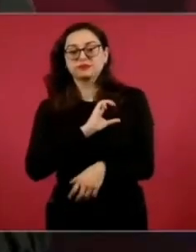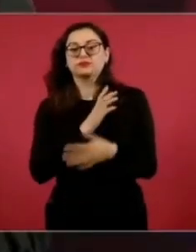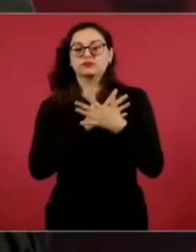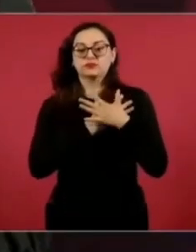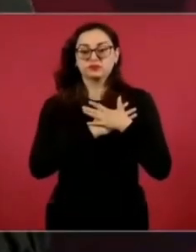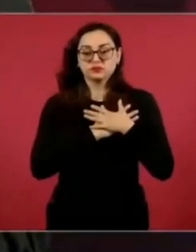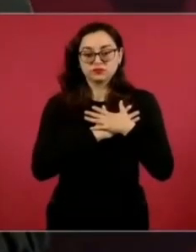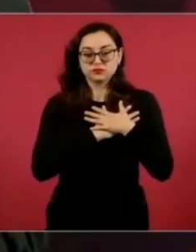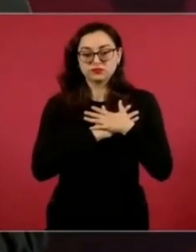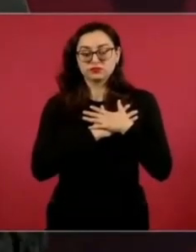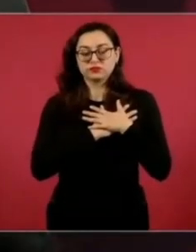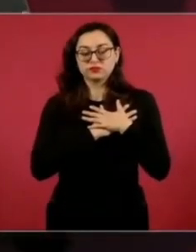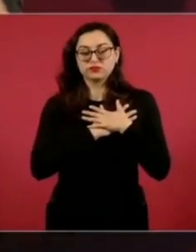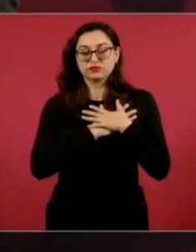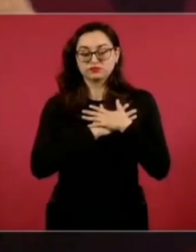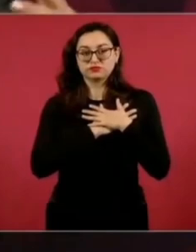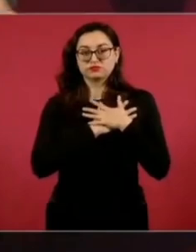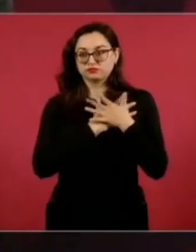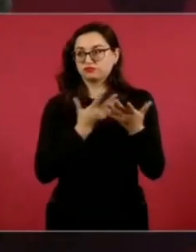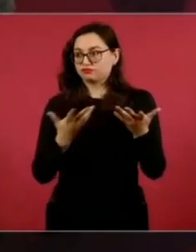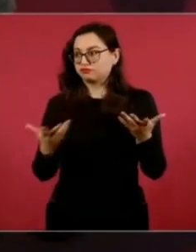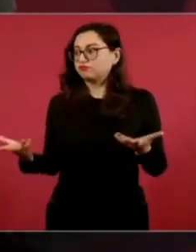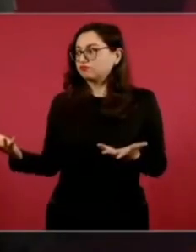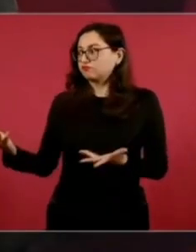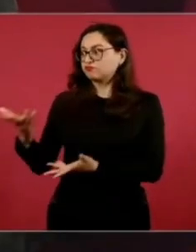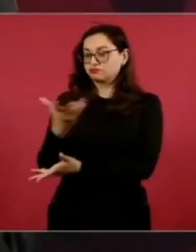amor que hay